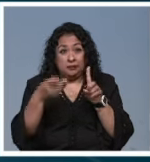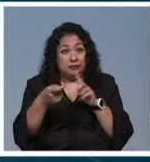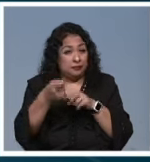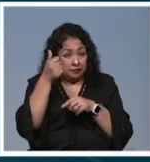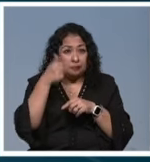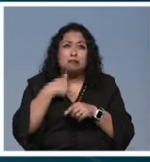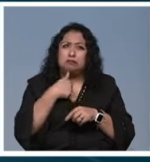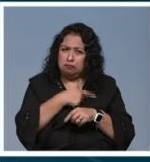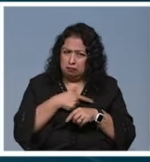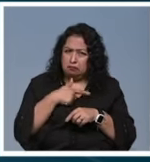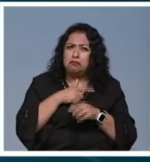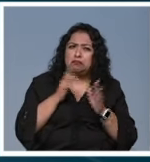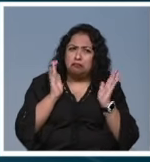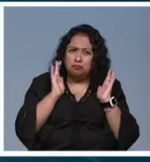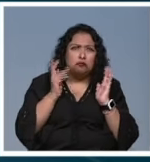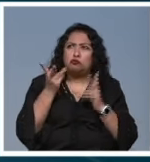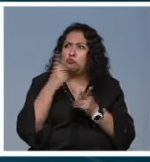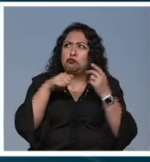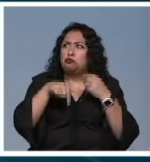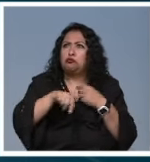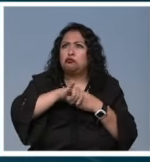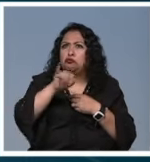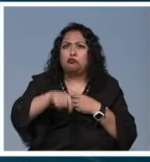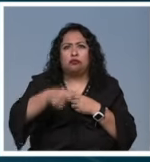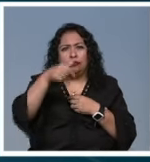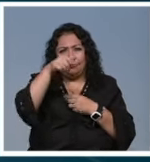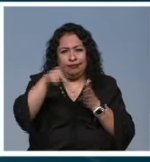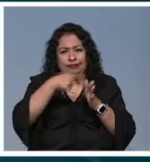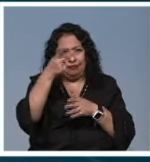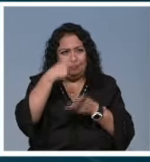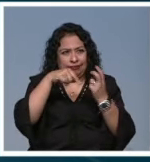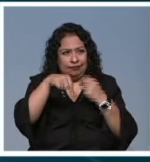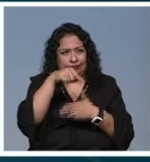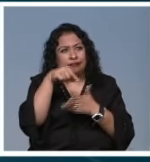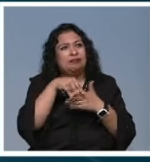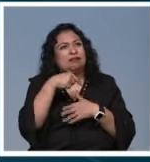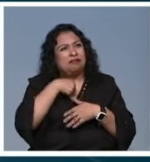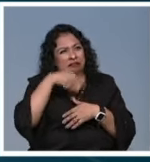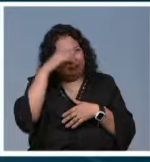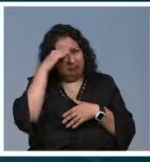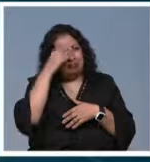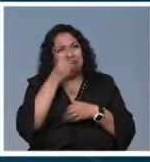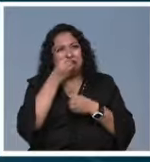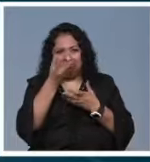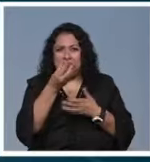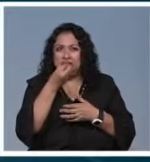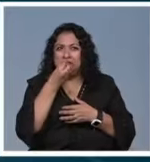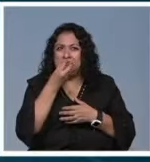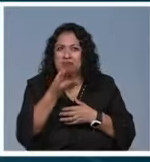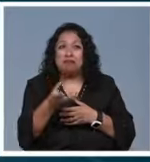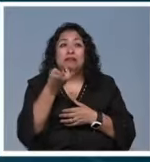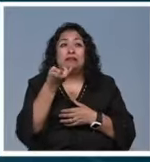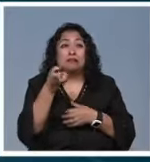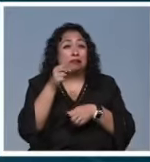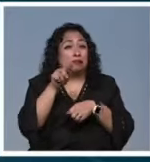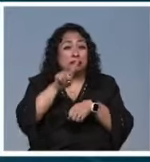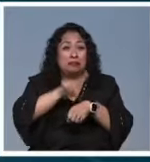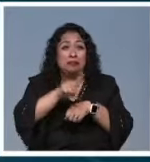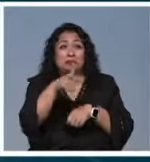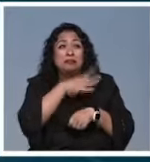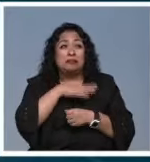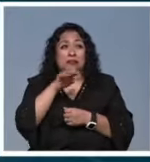Me gustó mucho, nunca había venido a este lugar y me parece que tiene exposiciones muy chidas. Ese mismo día, el hijo